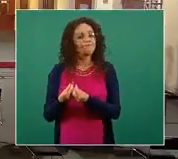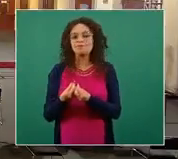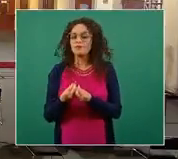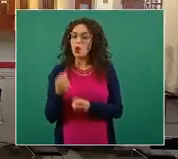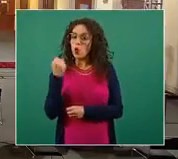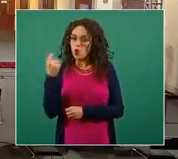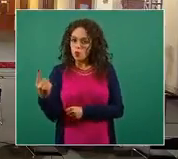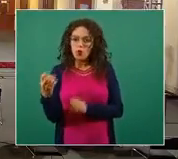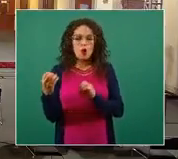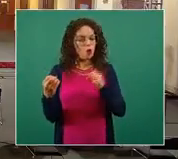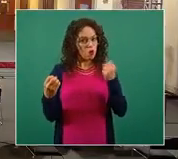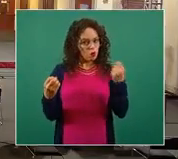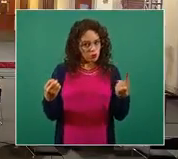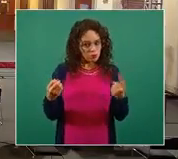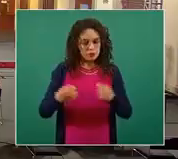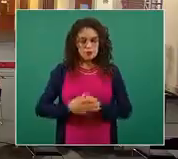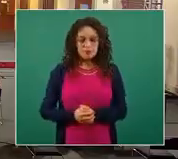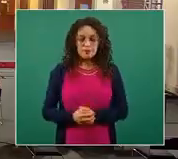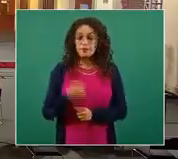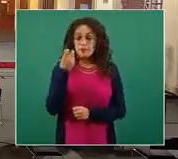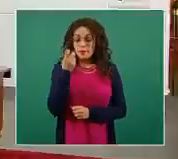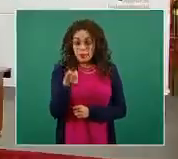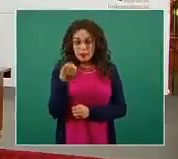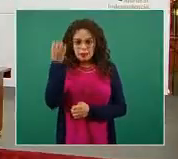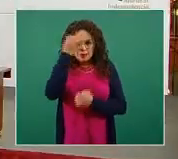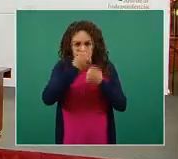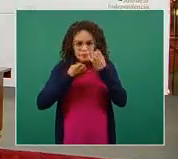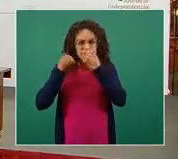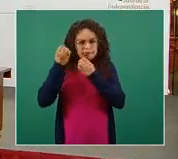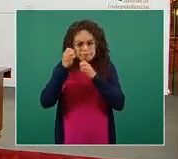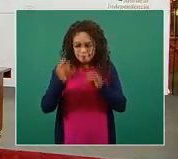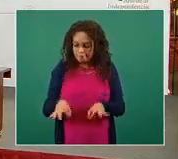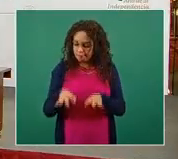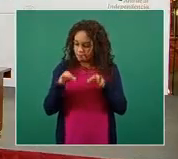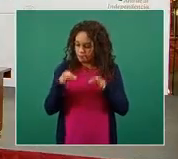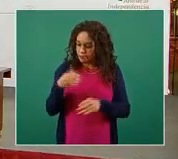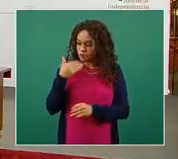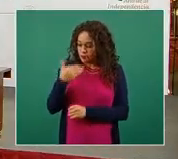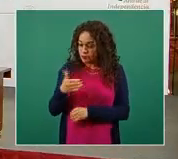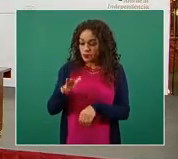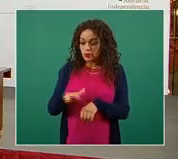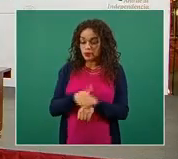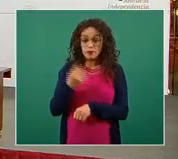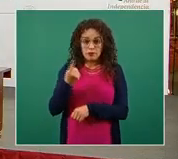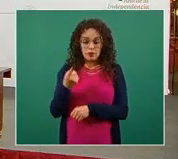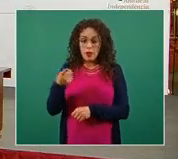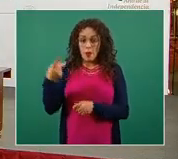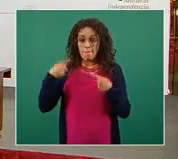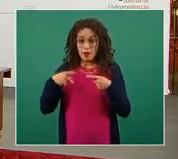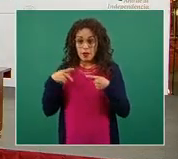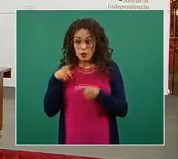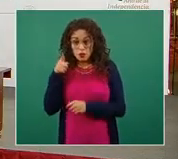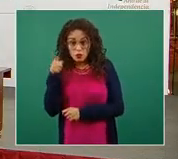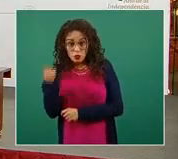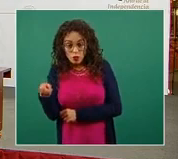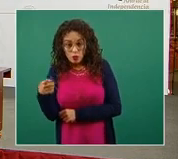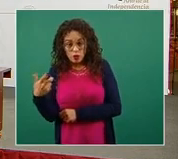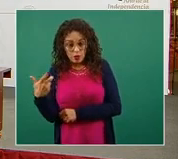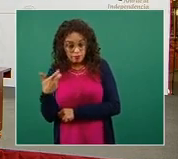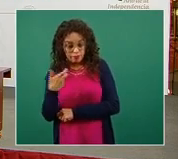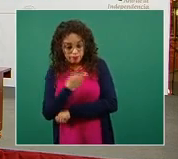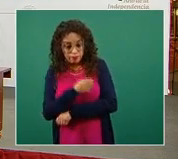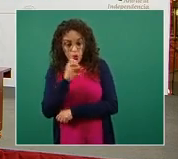del diseño de estos estudios es tal que necesariamente ni la persona inyectada ni el investigador